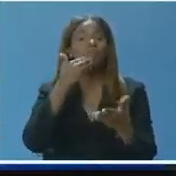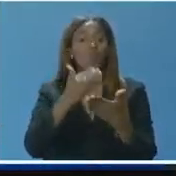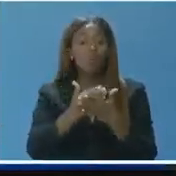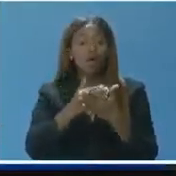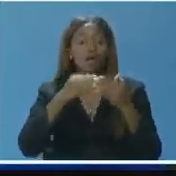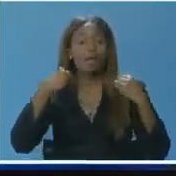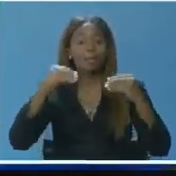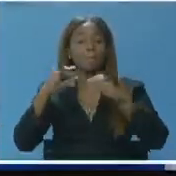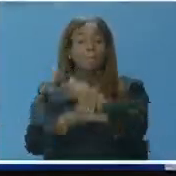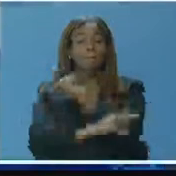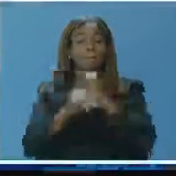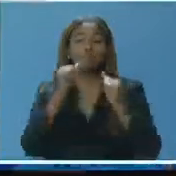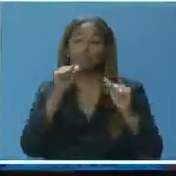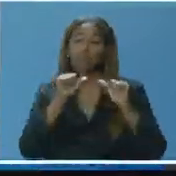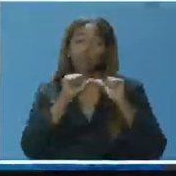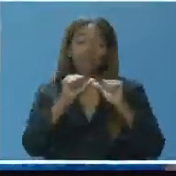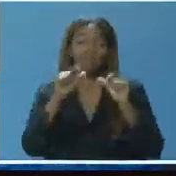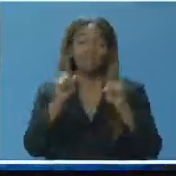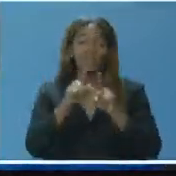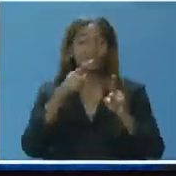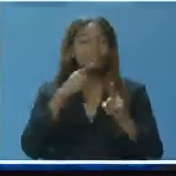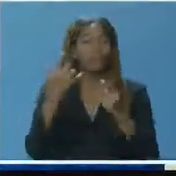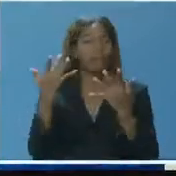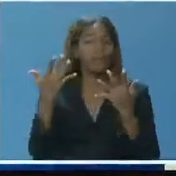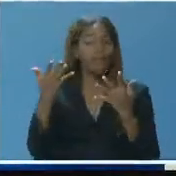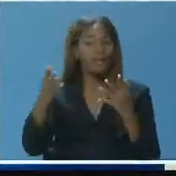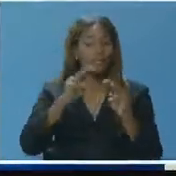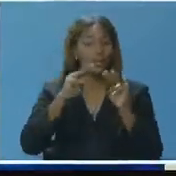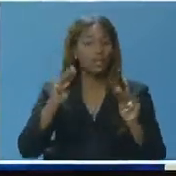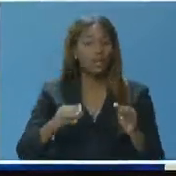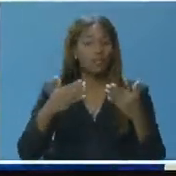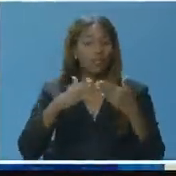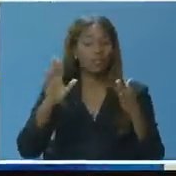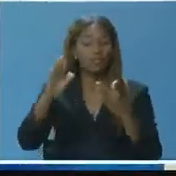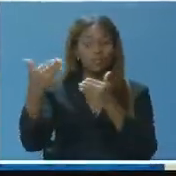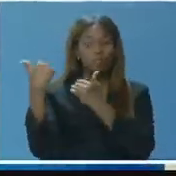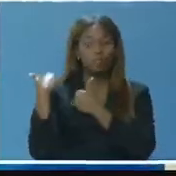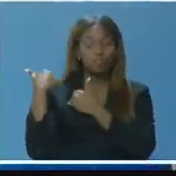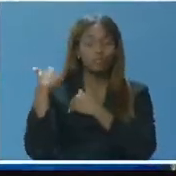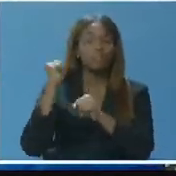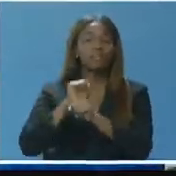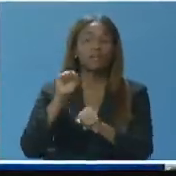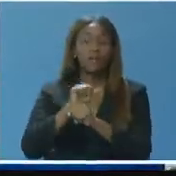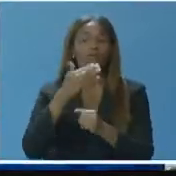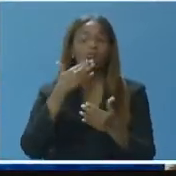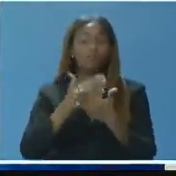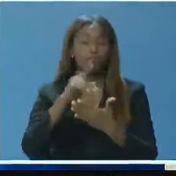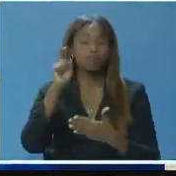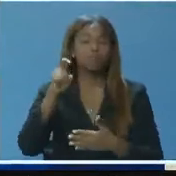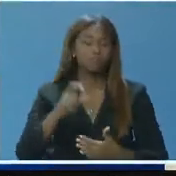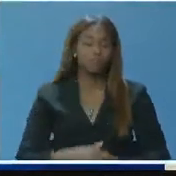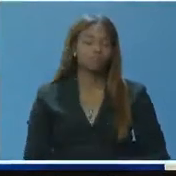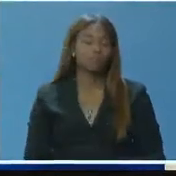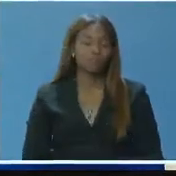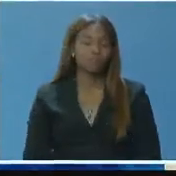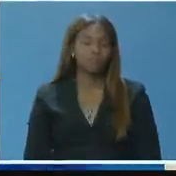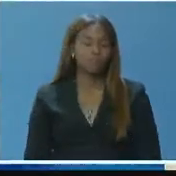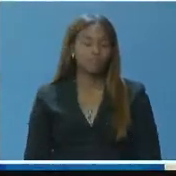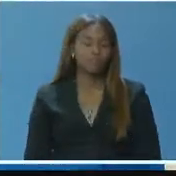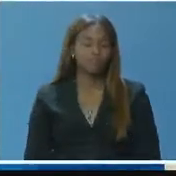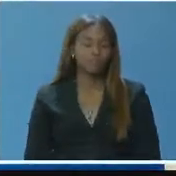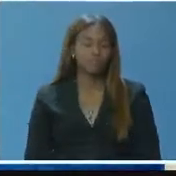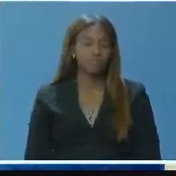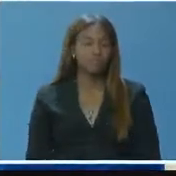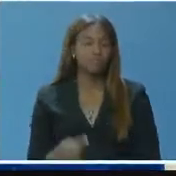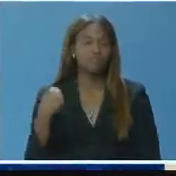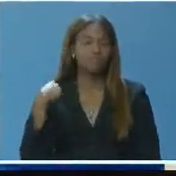drogas. También dijo esperar que el Ministerio Público juegue su rol instrumentando un buen expediente. Lo que nosotros esperamos es